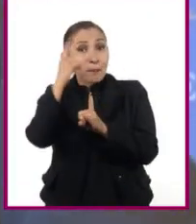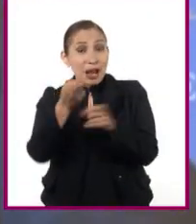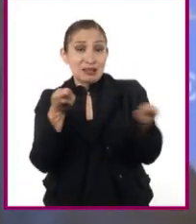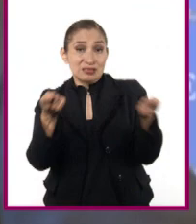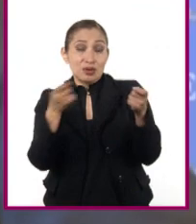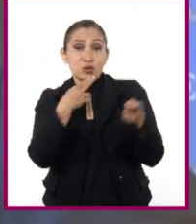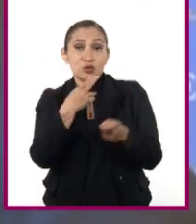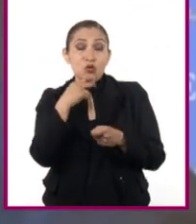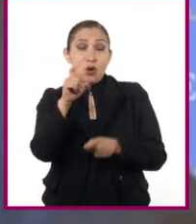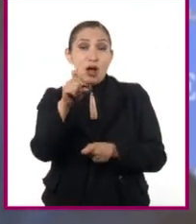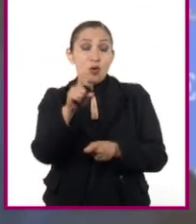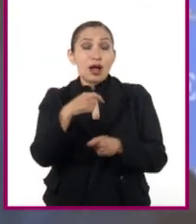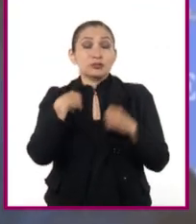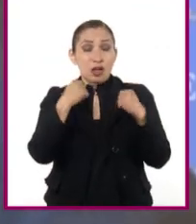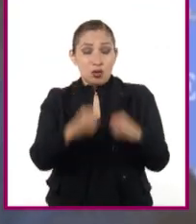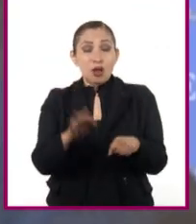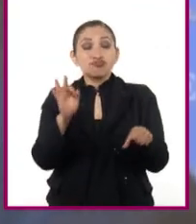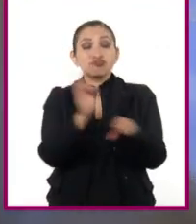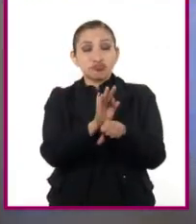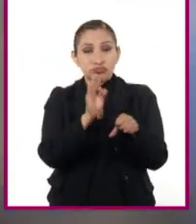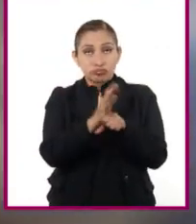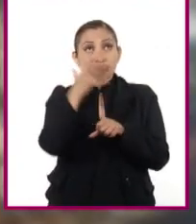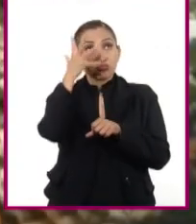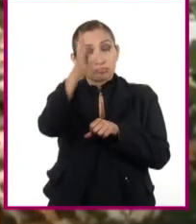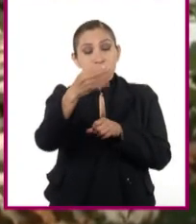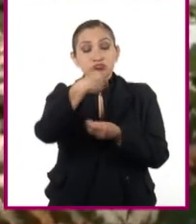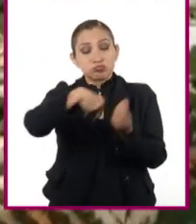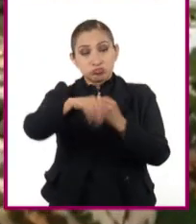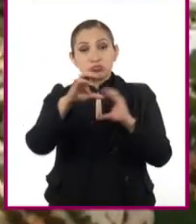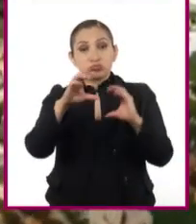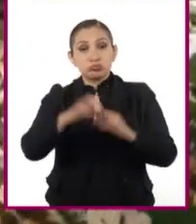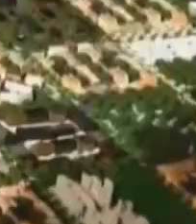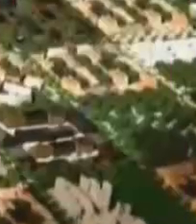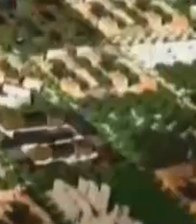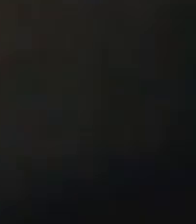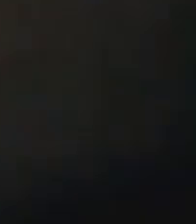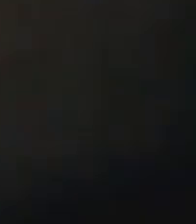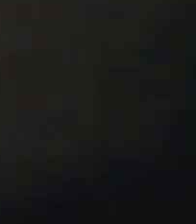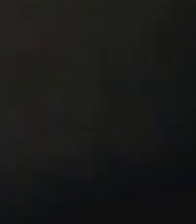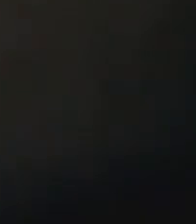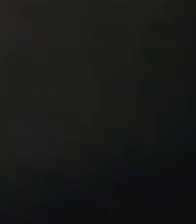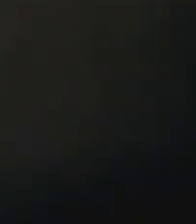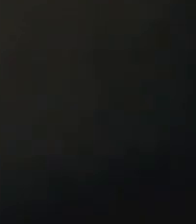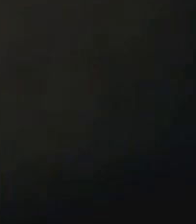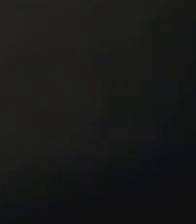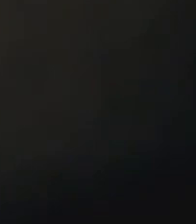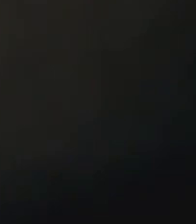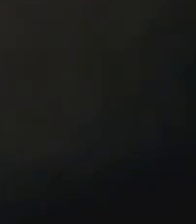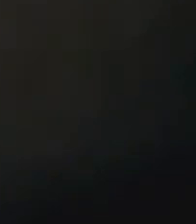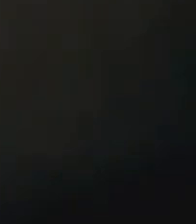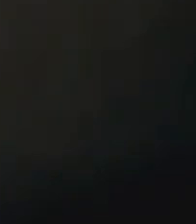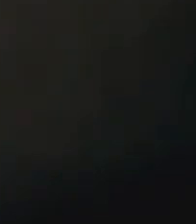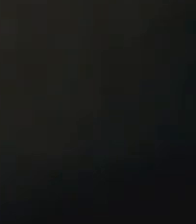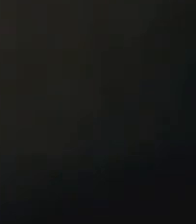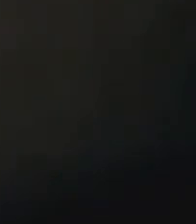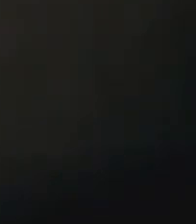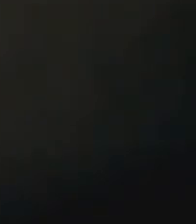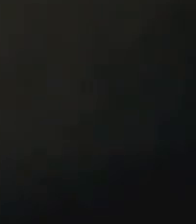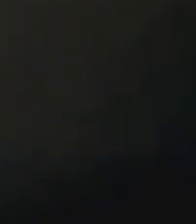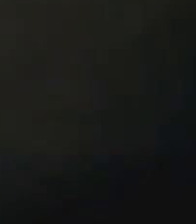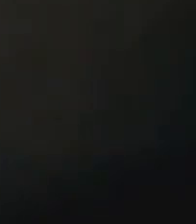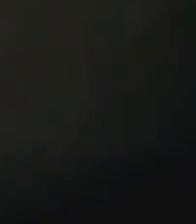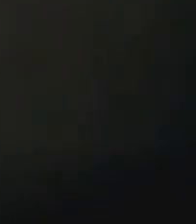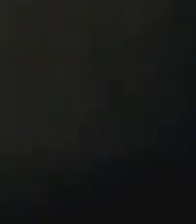para moderar el uso de agua y garantizar así un futuro sustentable. We may need something like a Kyoto Protocol for